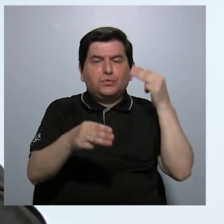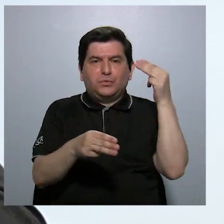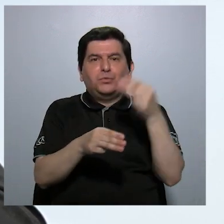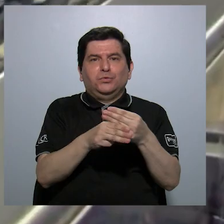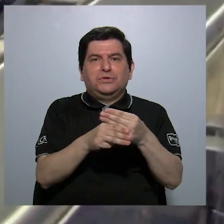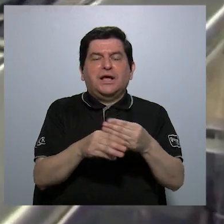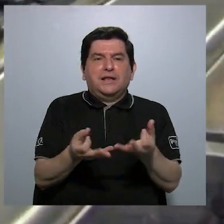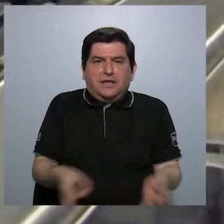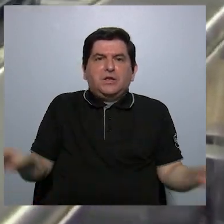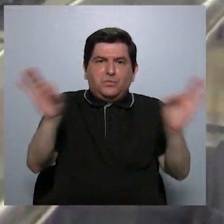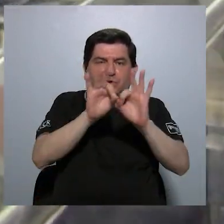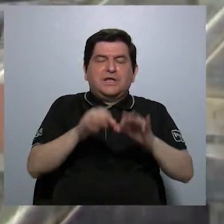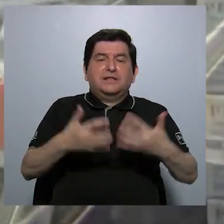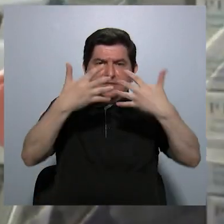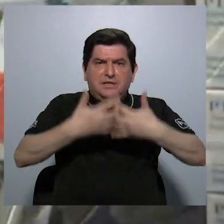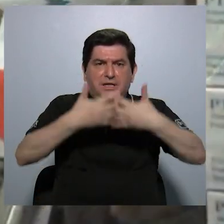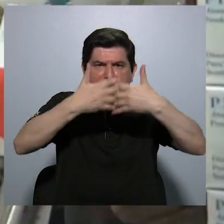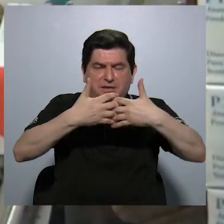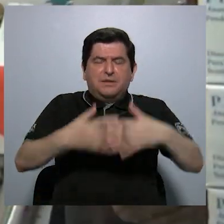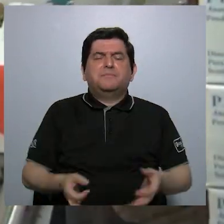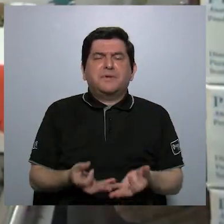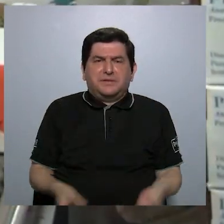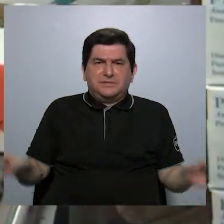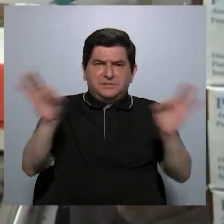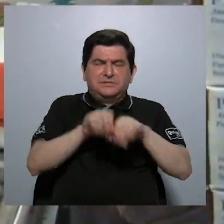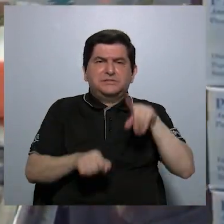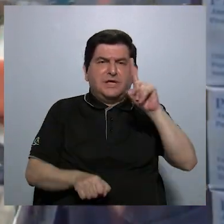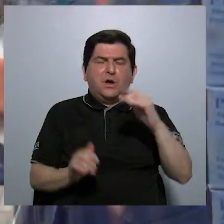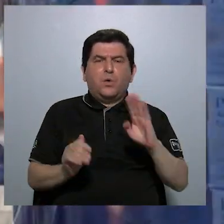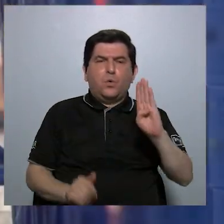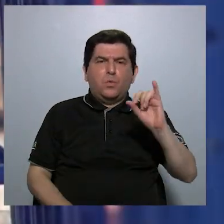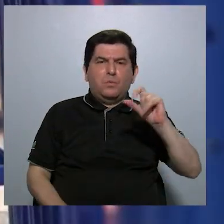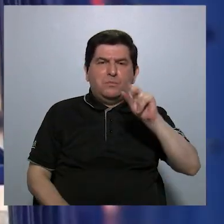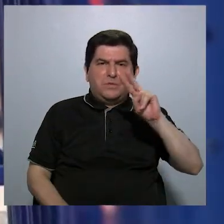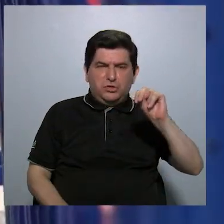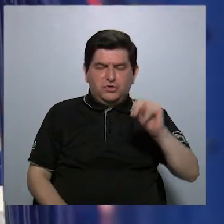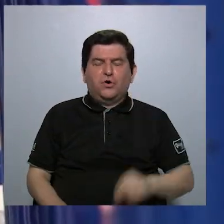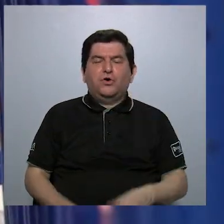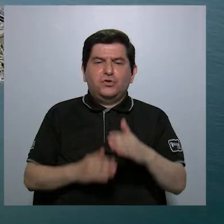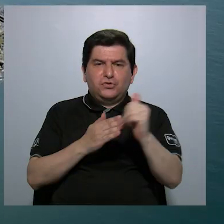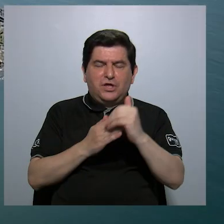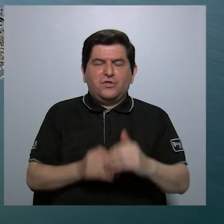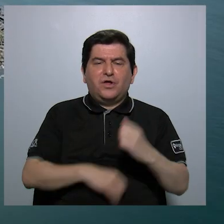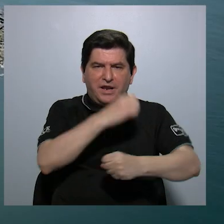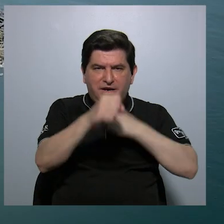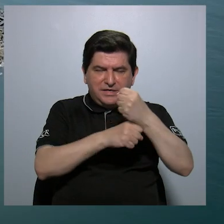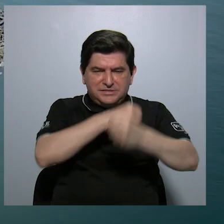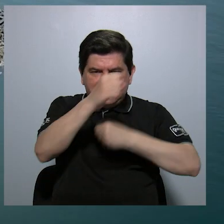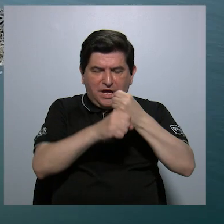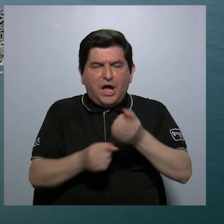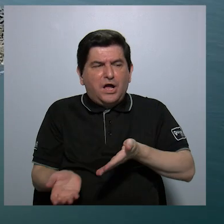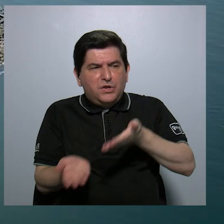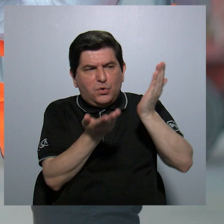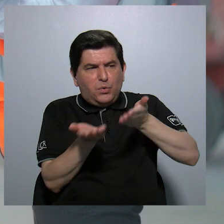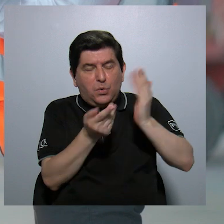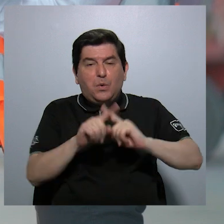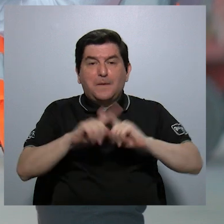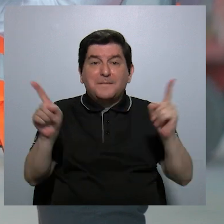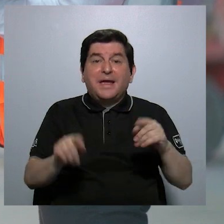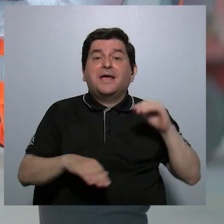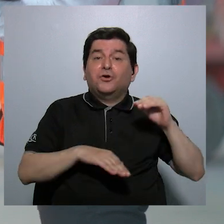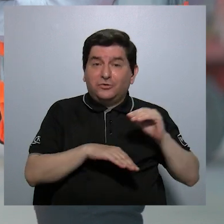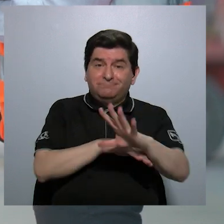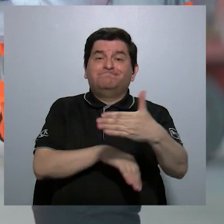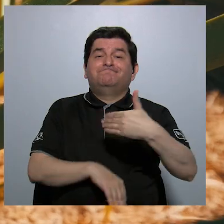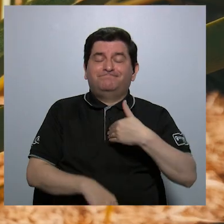mundial. Es una industria muy importante, generan casi $1 billón en exportaciones anuales, pero todo eso viene con